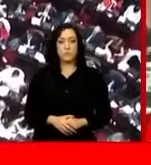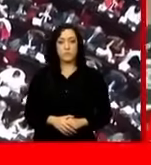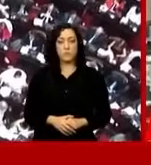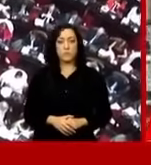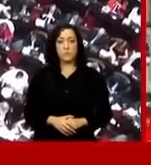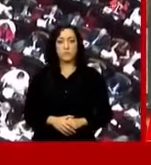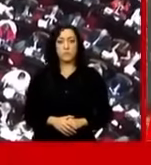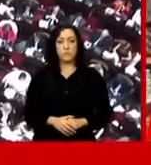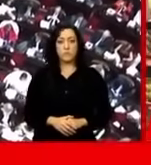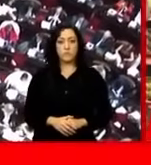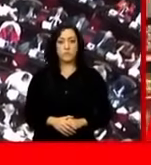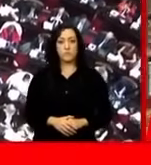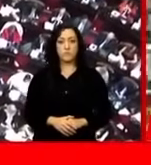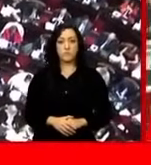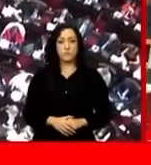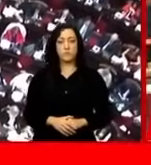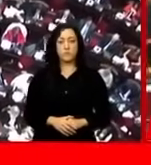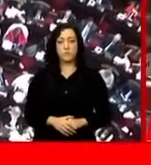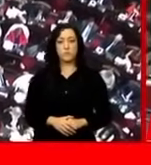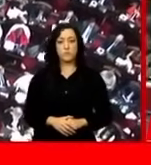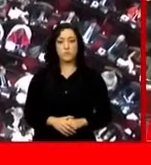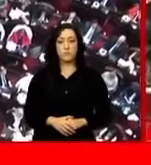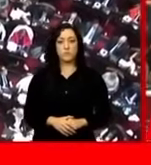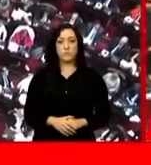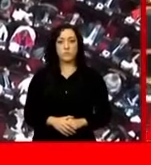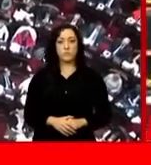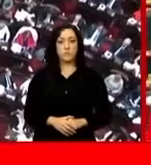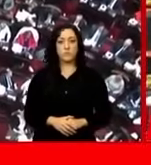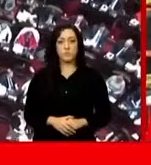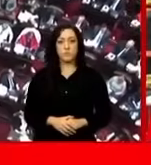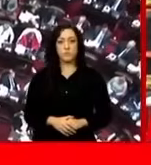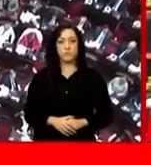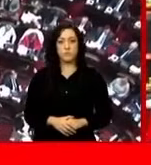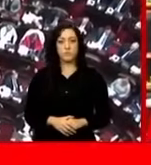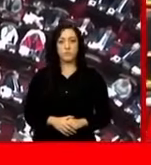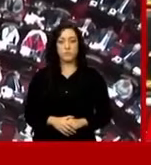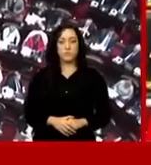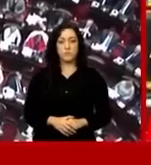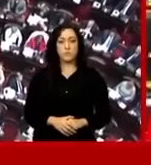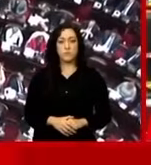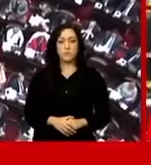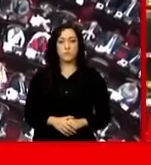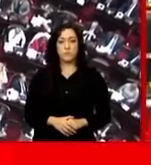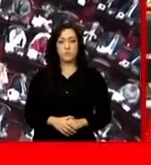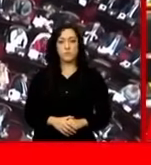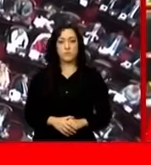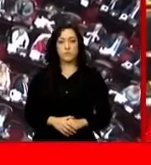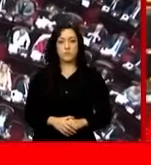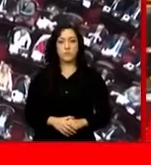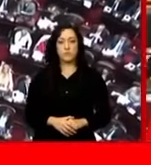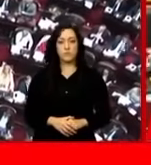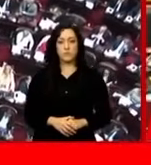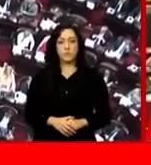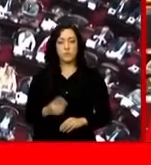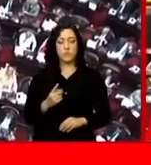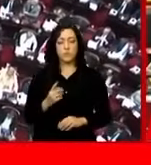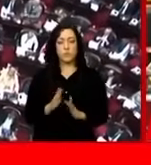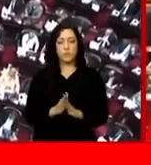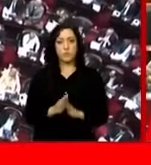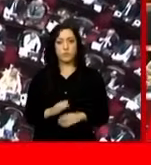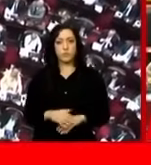cambiario. Entonces, tener el tipo de cambio planchado y tener estos niveles de recesión y de derrumbe en el consumo les